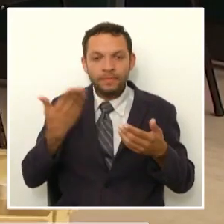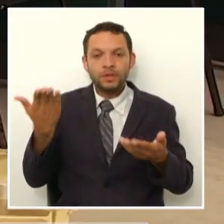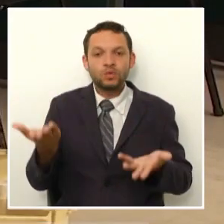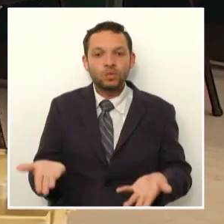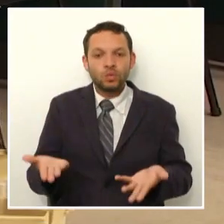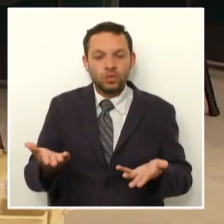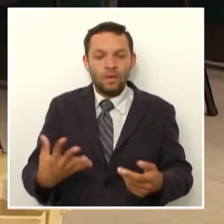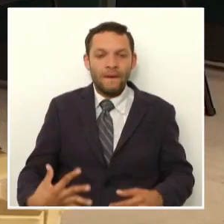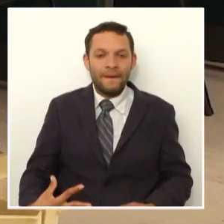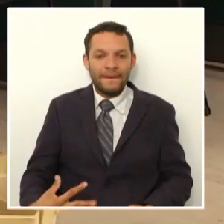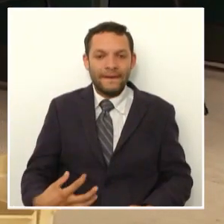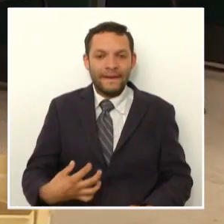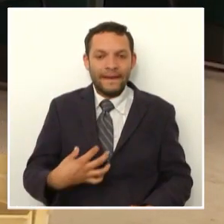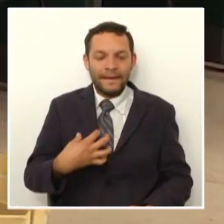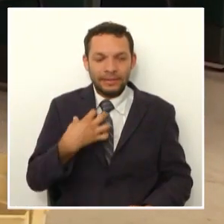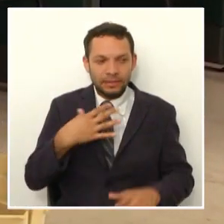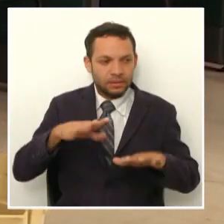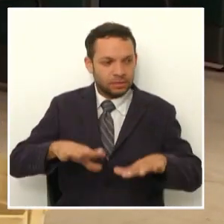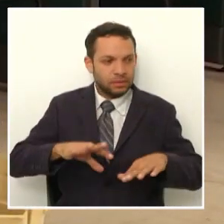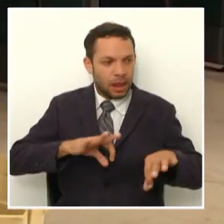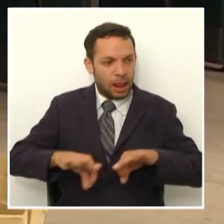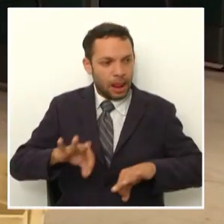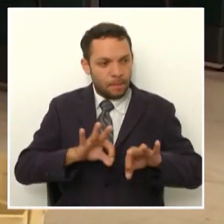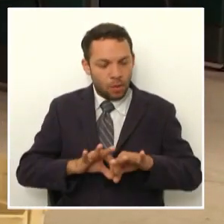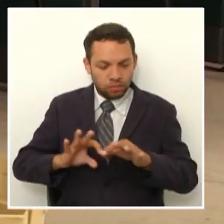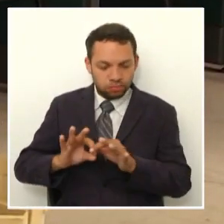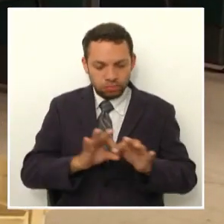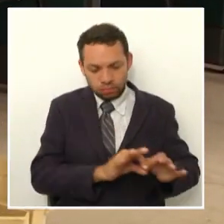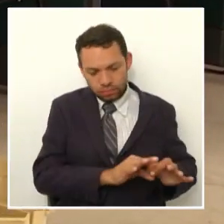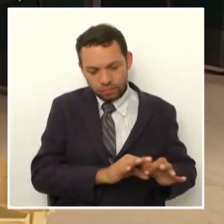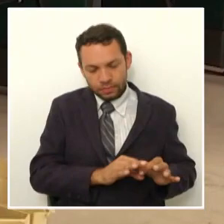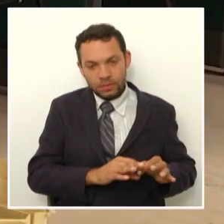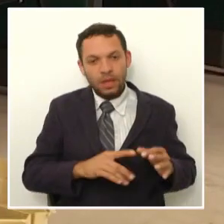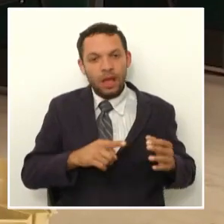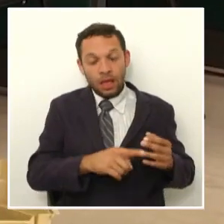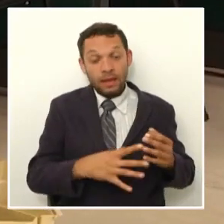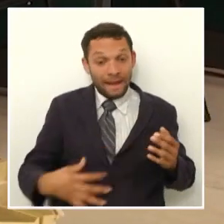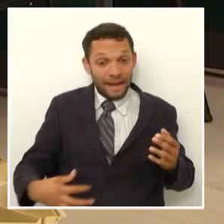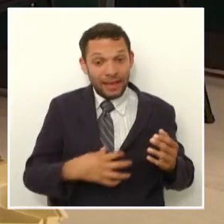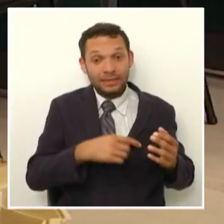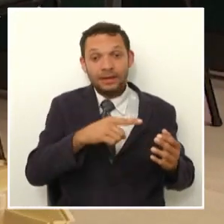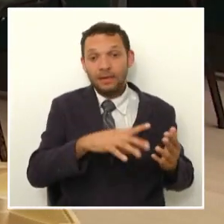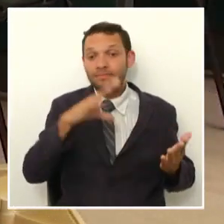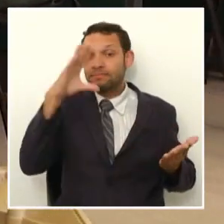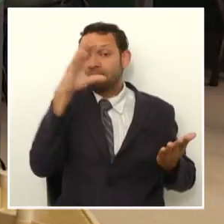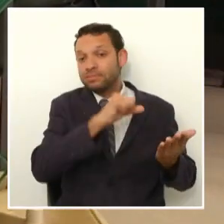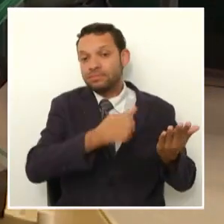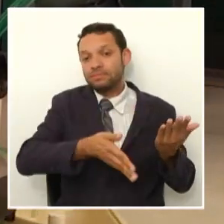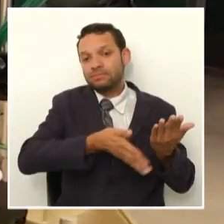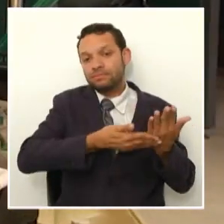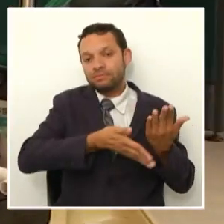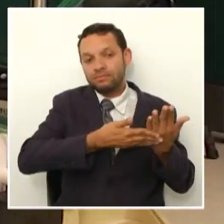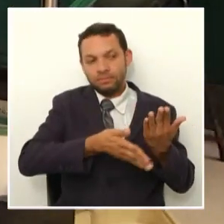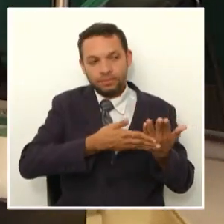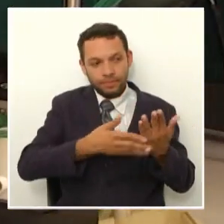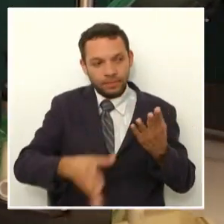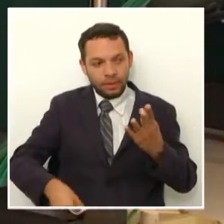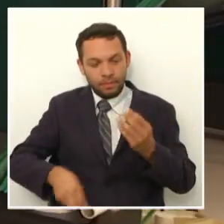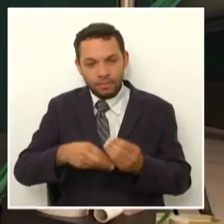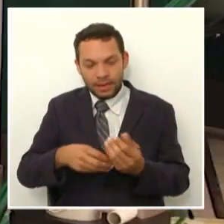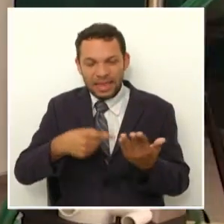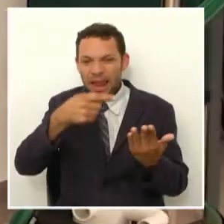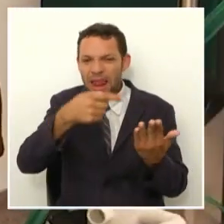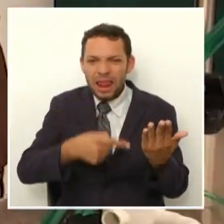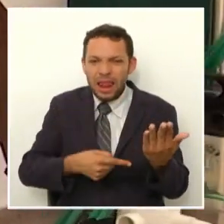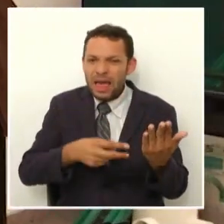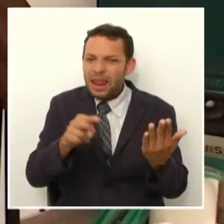una verdadera reliquia. Ustedes pueden ver aquí una cosa muy importante, si me puedes mostrar este detalle.